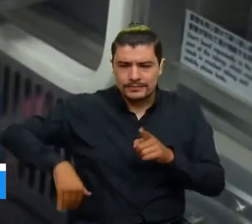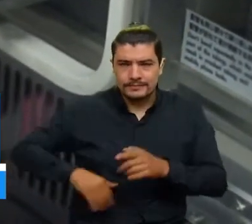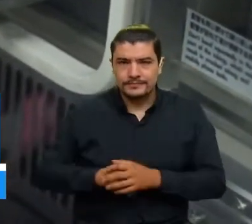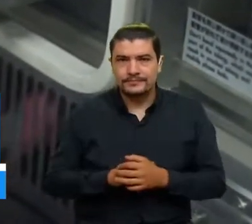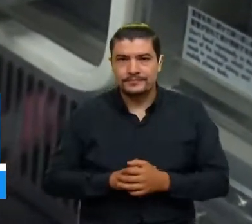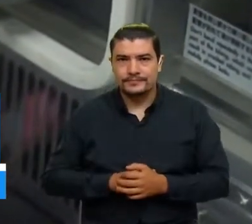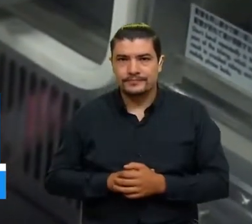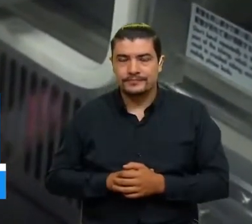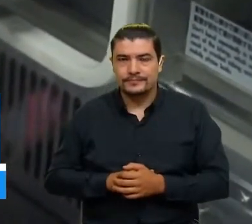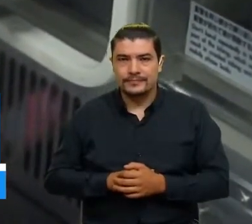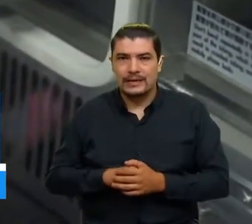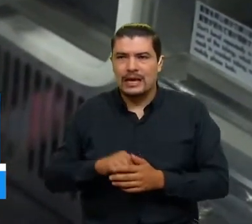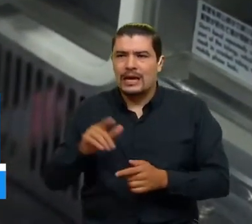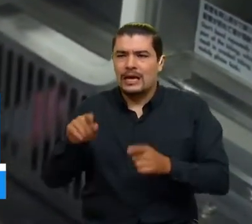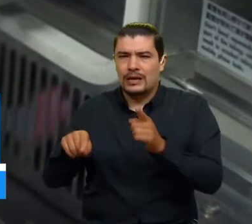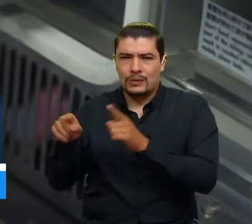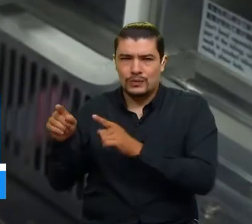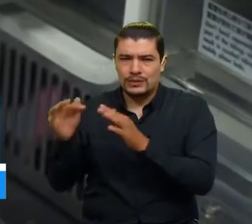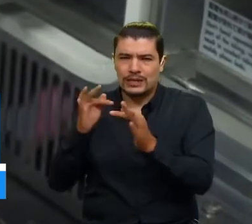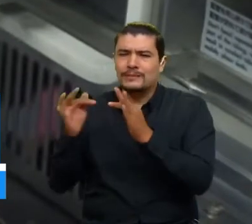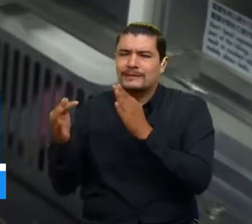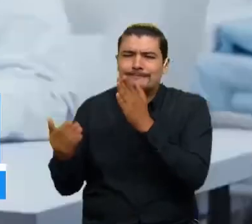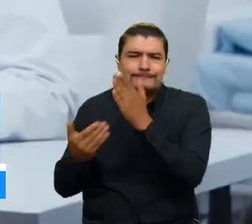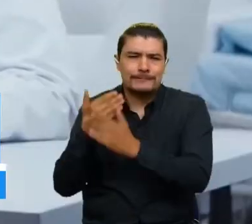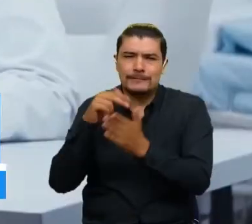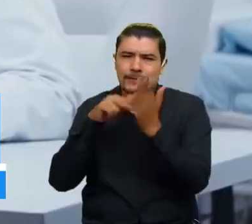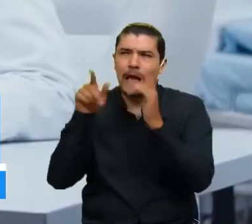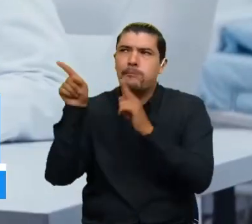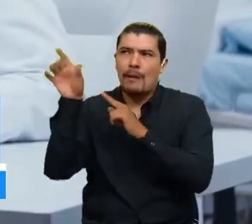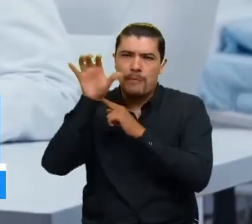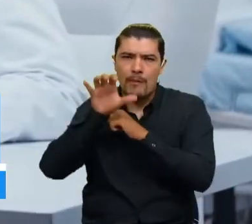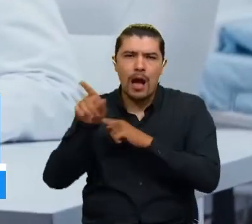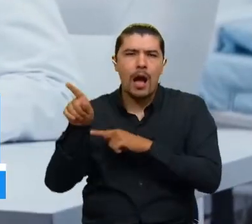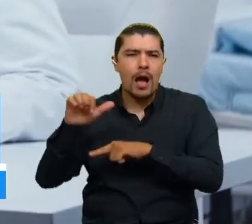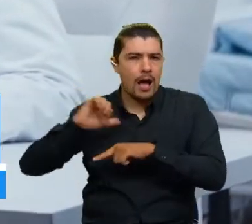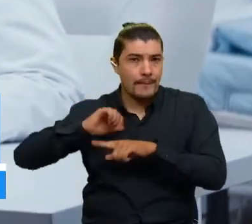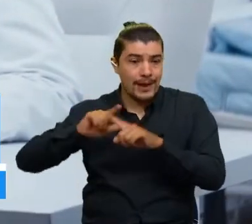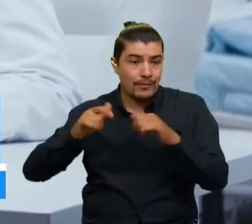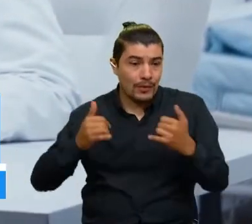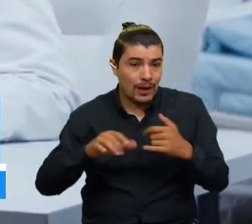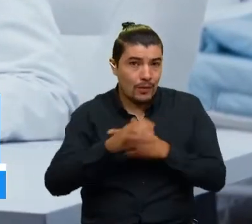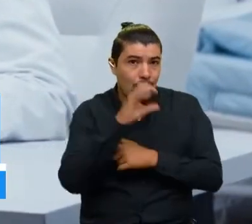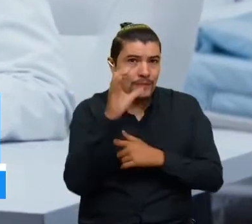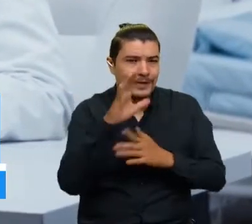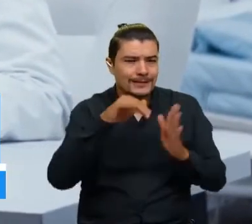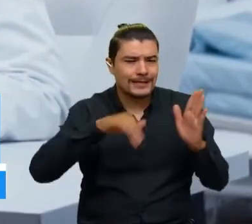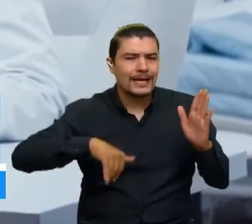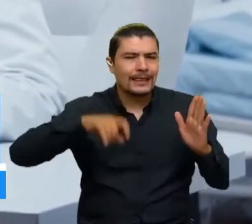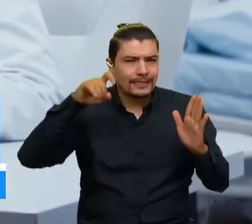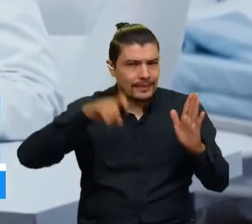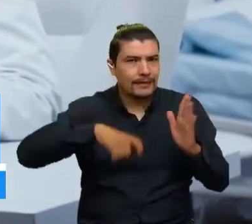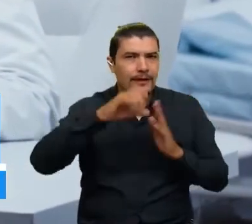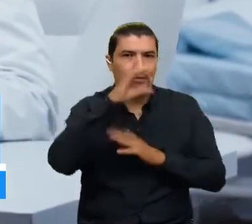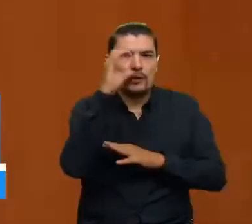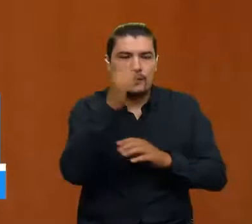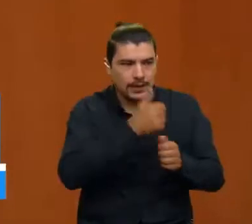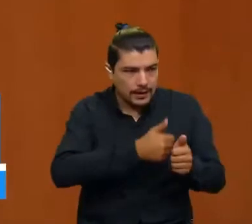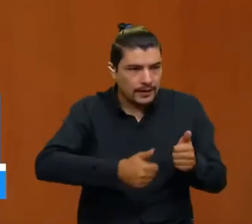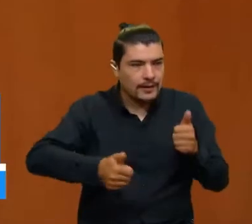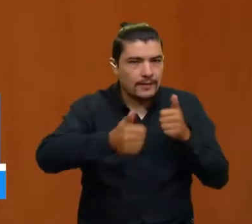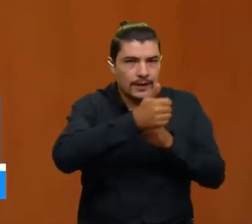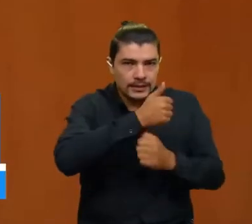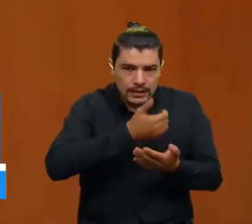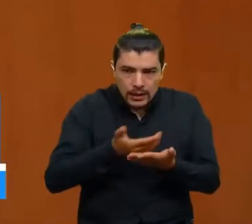T cells, por mencionar algunos, son elementos en los cuales yo creo que el país debe avanzar y debemos